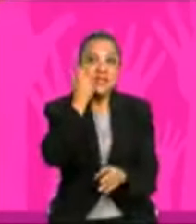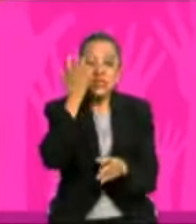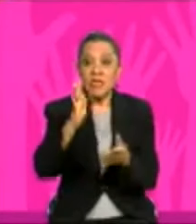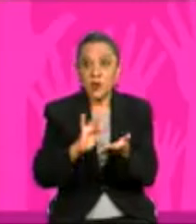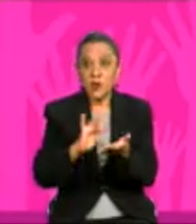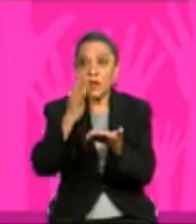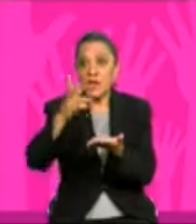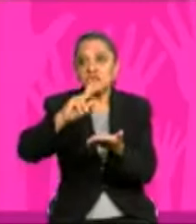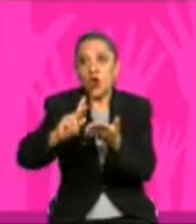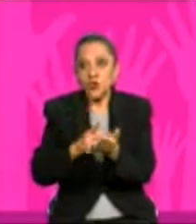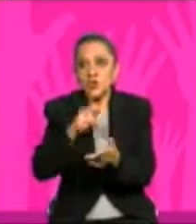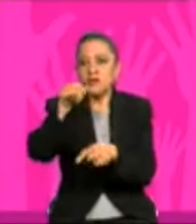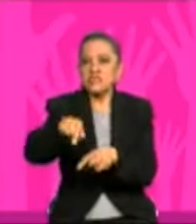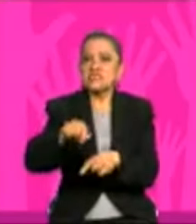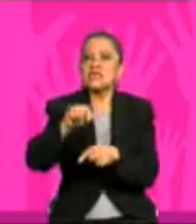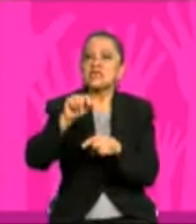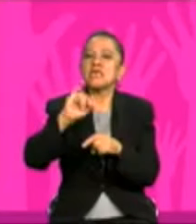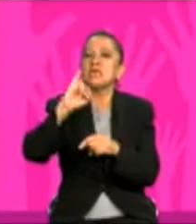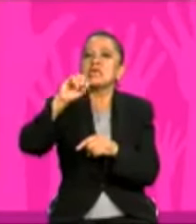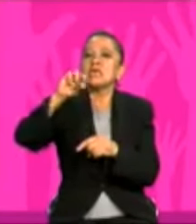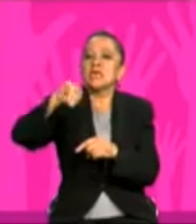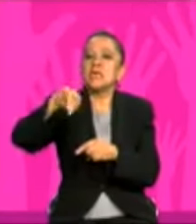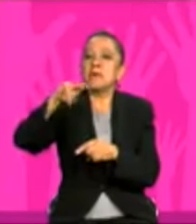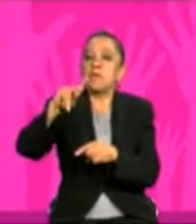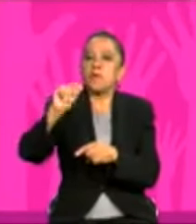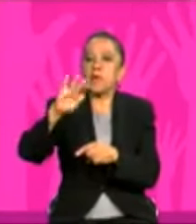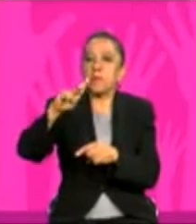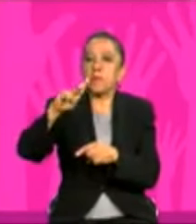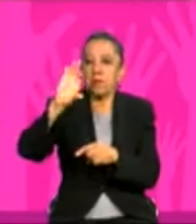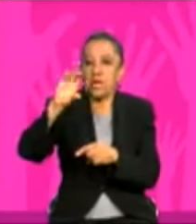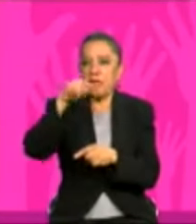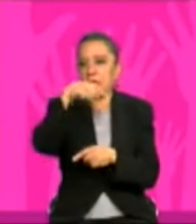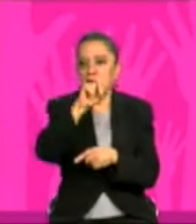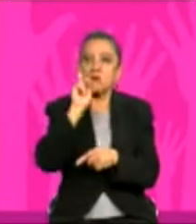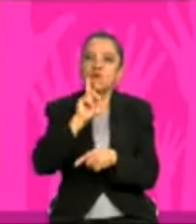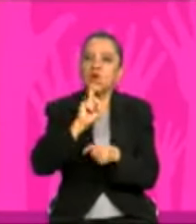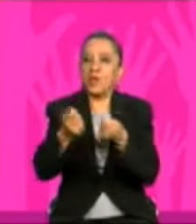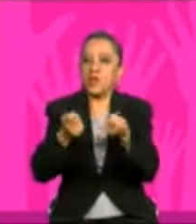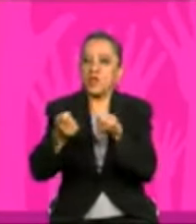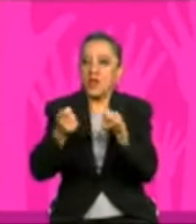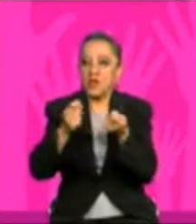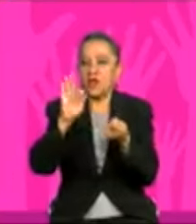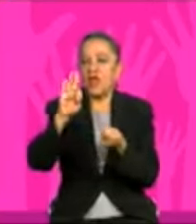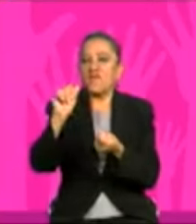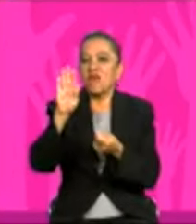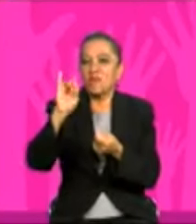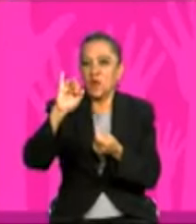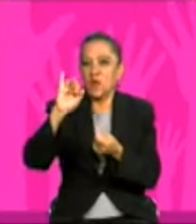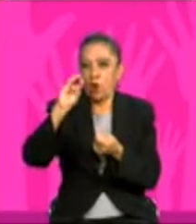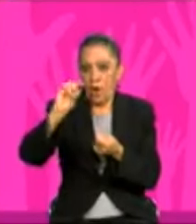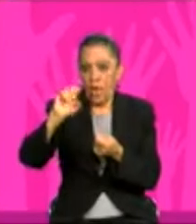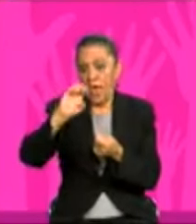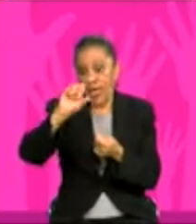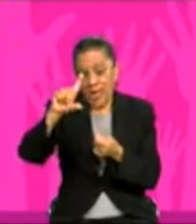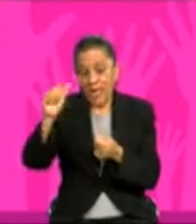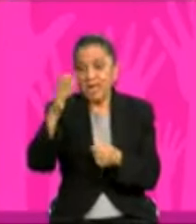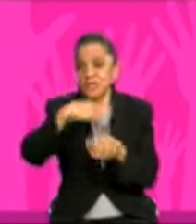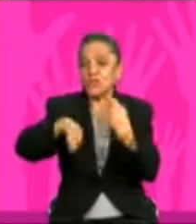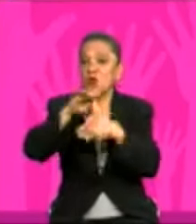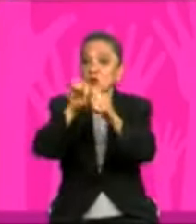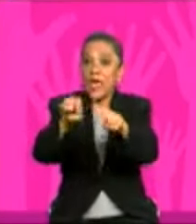de nuevo al INPEPAC, a Fabiola Villafaña, moderadora de este ejercicio, al equipo técnico, al personal